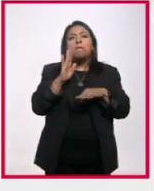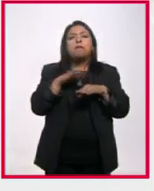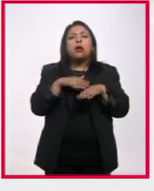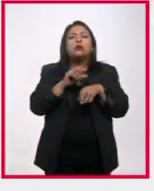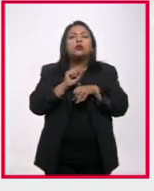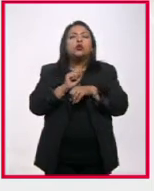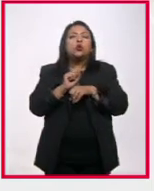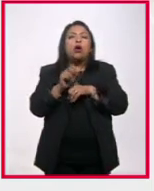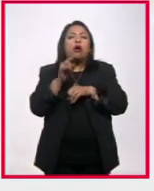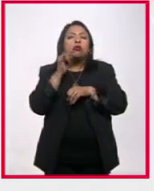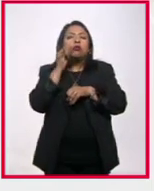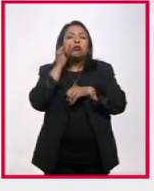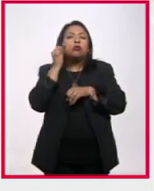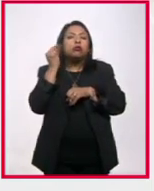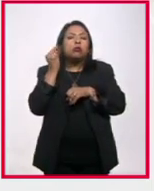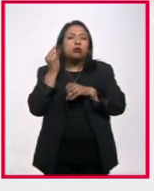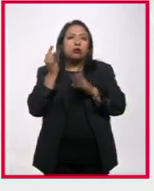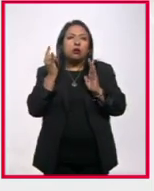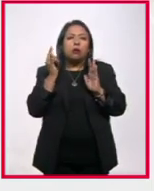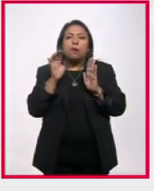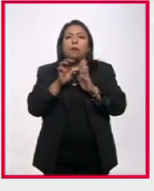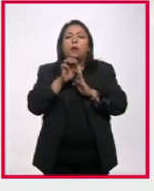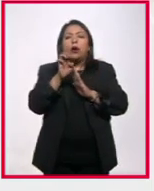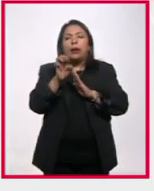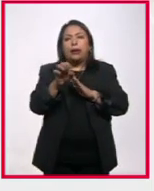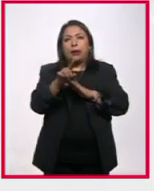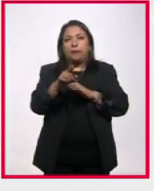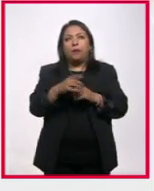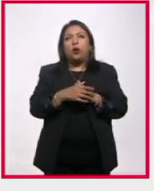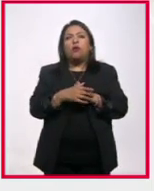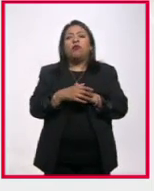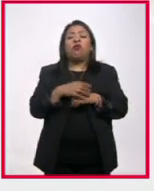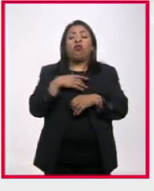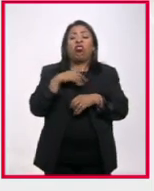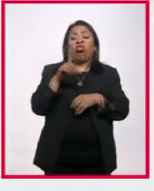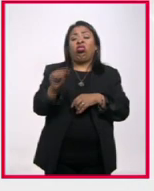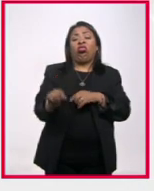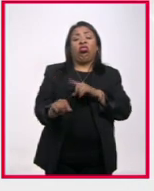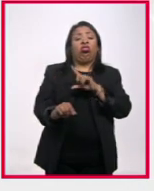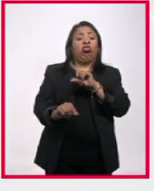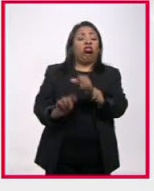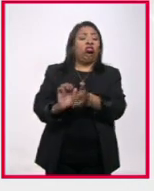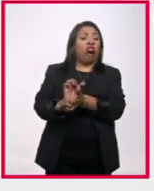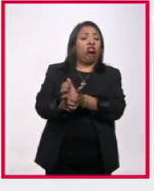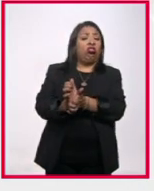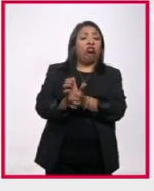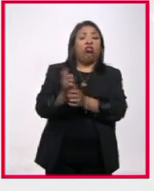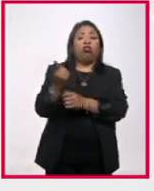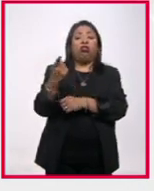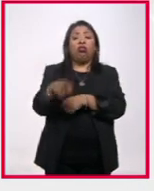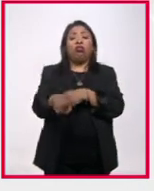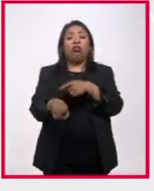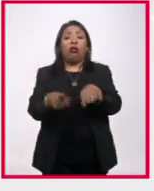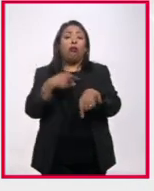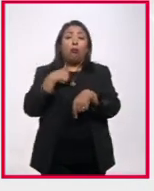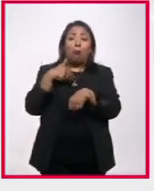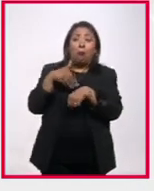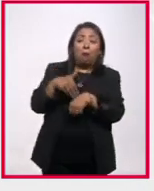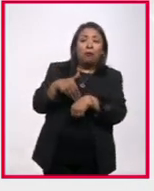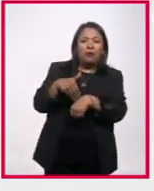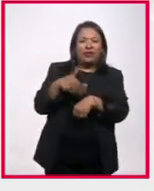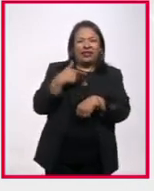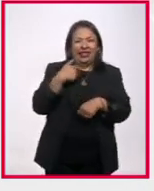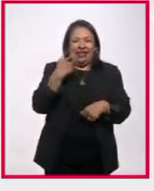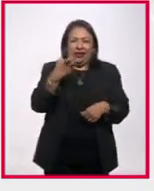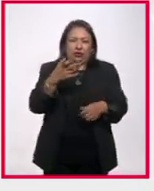sutil y es el caso del menosprecio, ¿no? De la subordinación, en todo eso, que